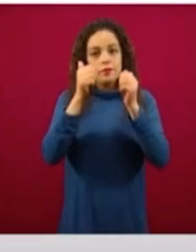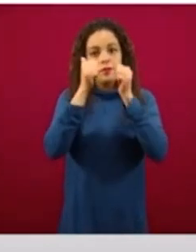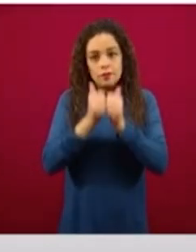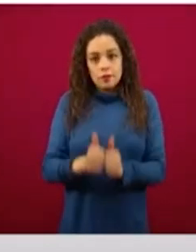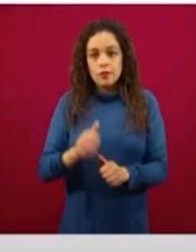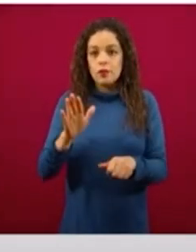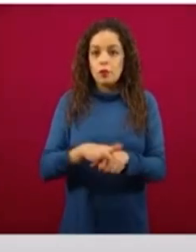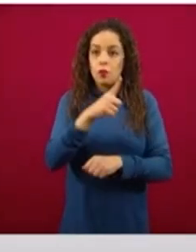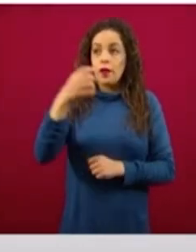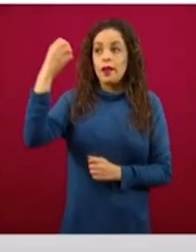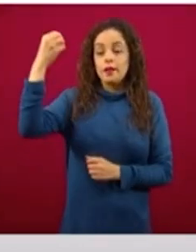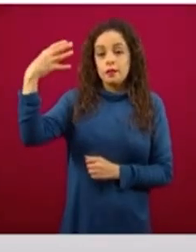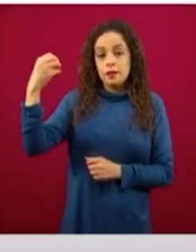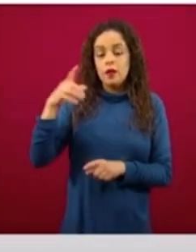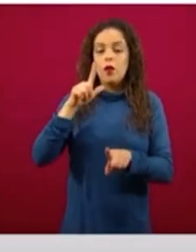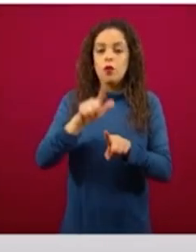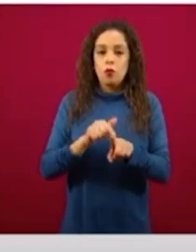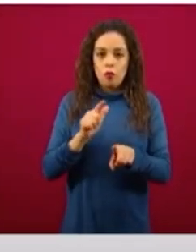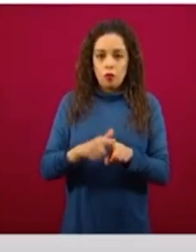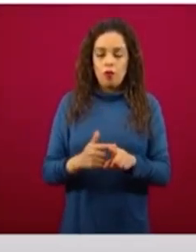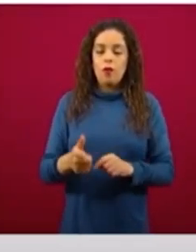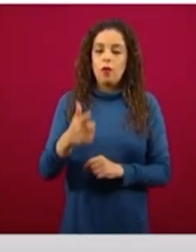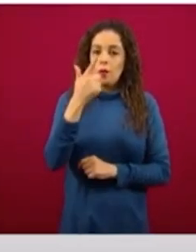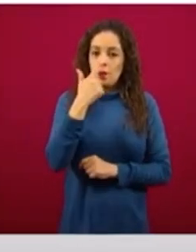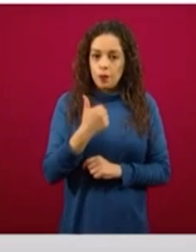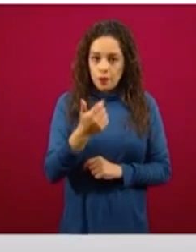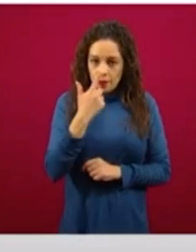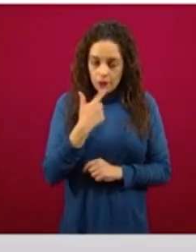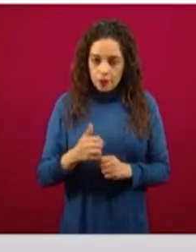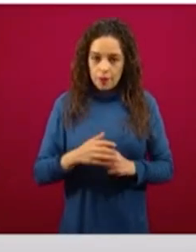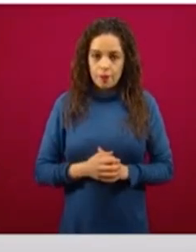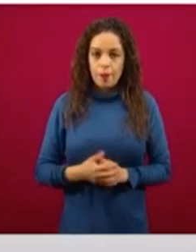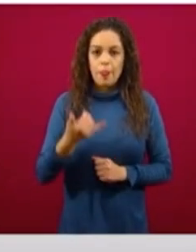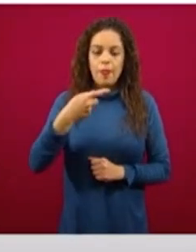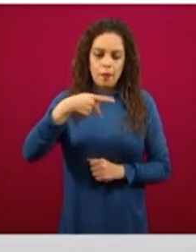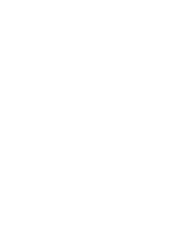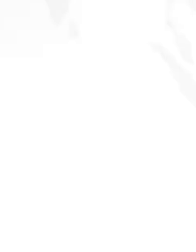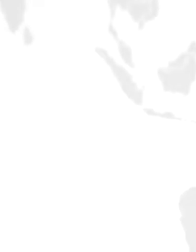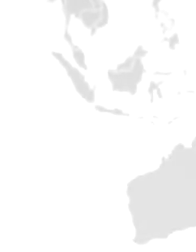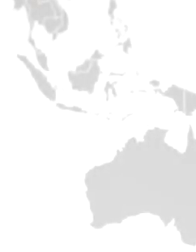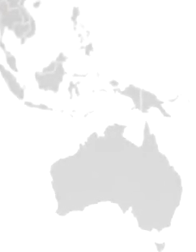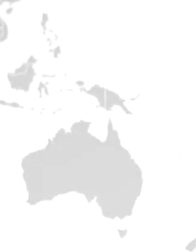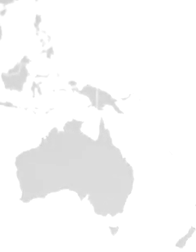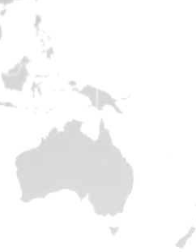semáforo rojo pero podemos hacer un poco de ejercicio